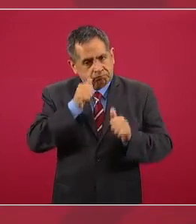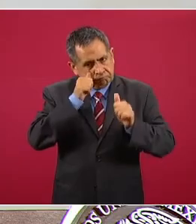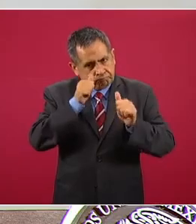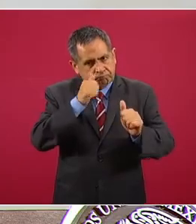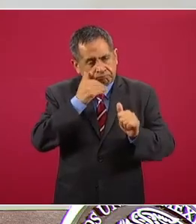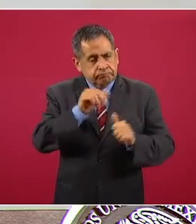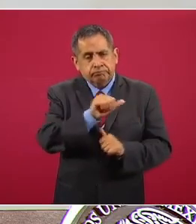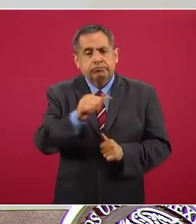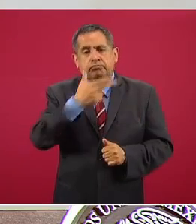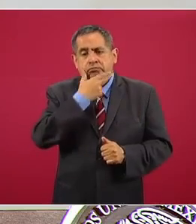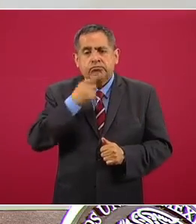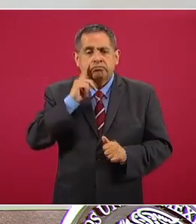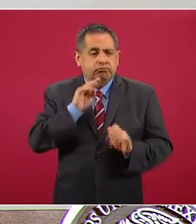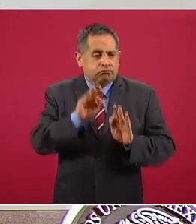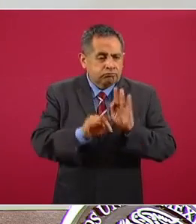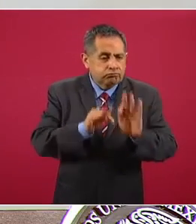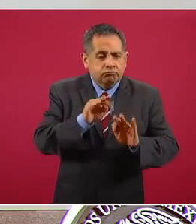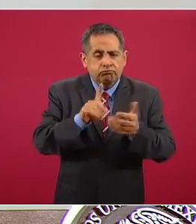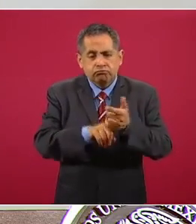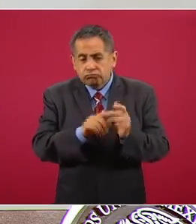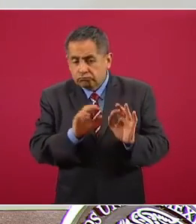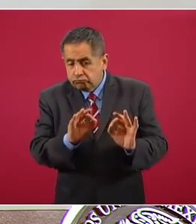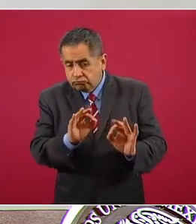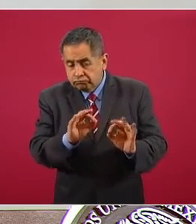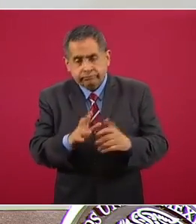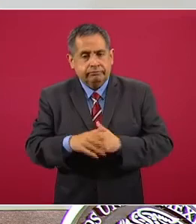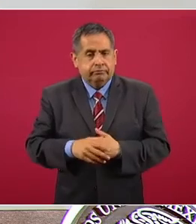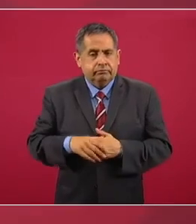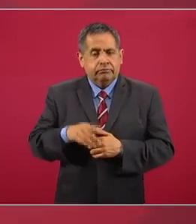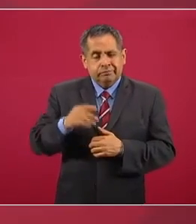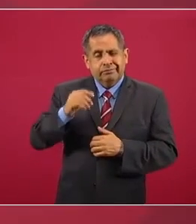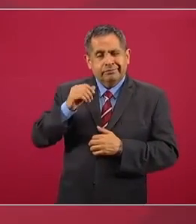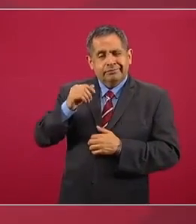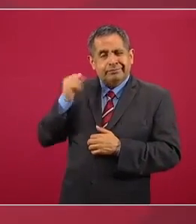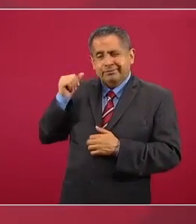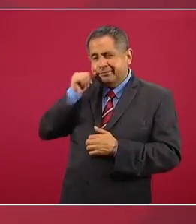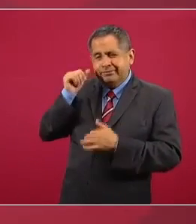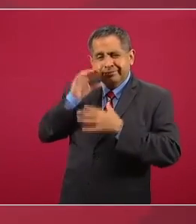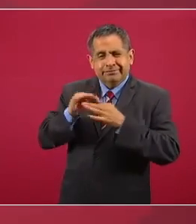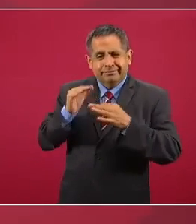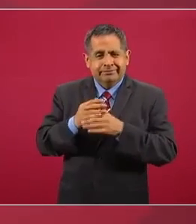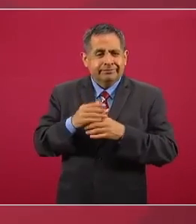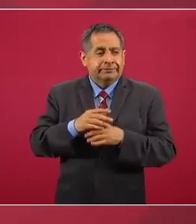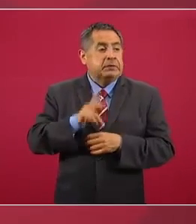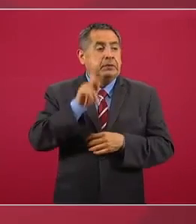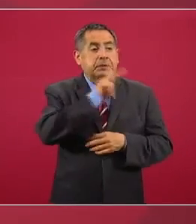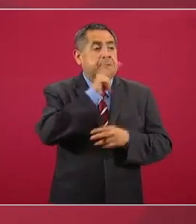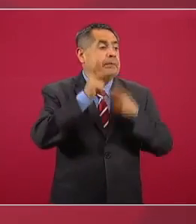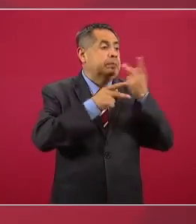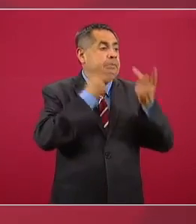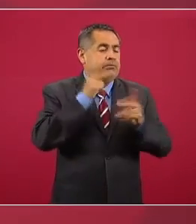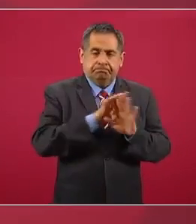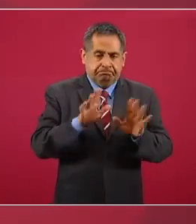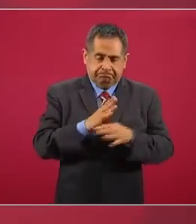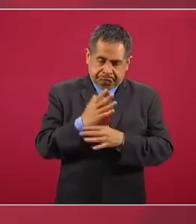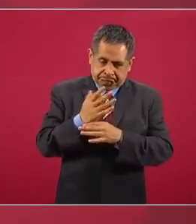maestras y maestros. Ayer hablábamos, y estos son hechos, no palabras,